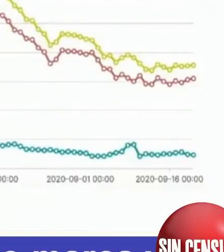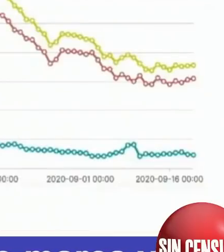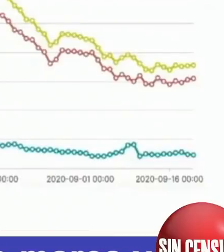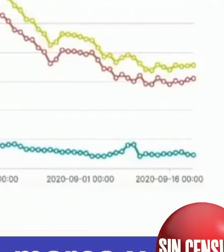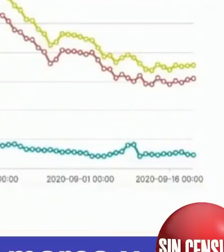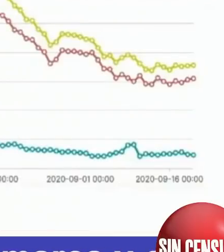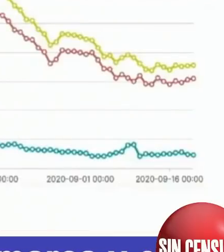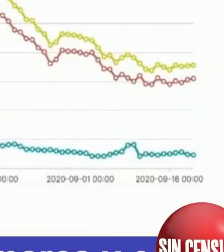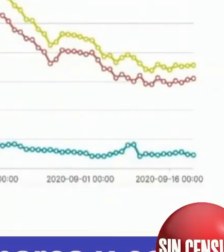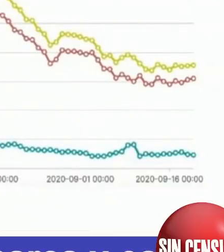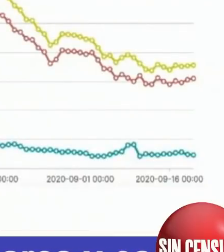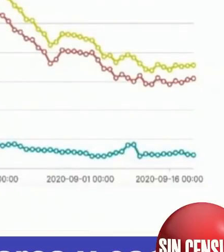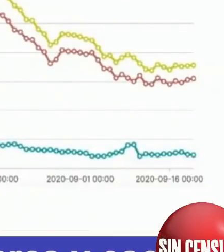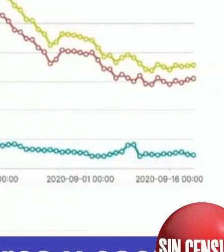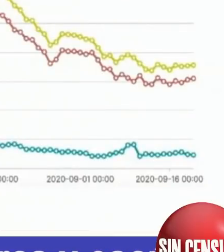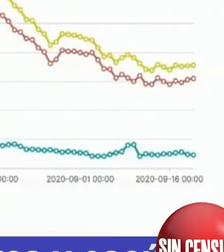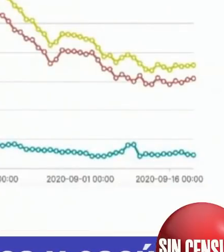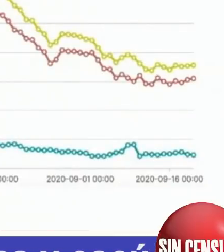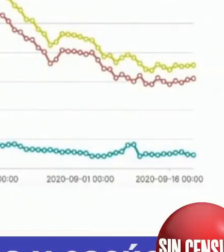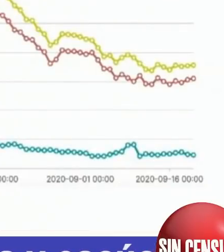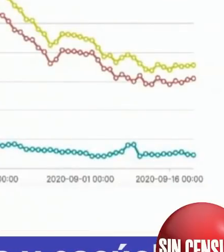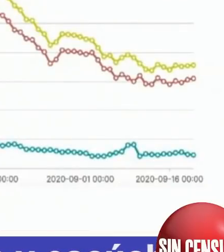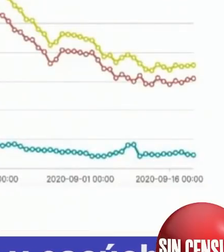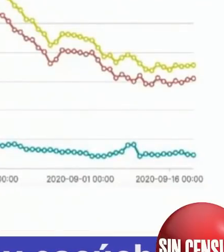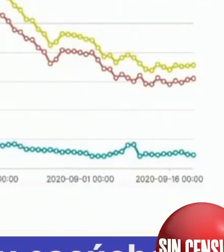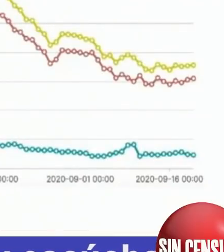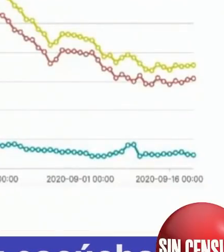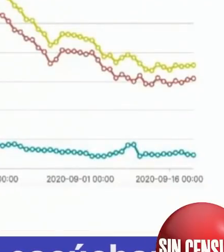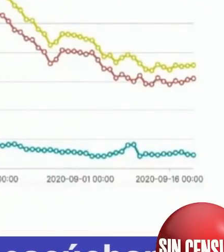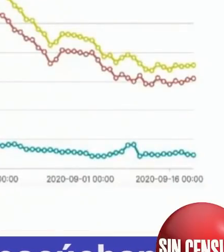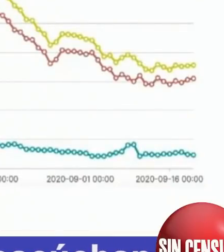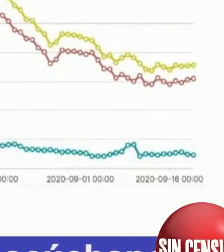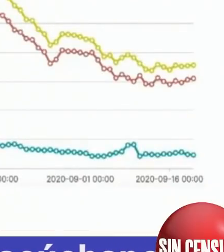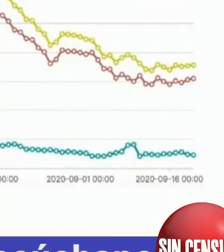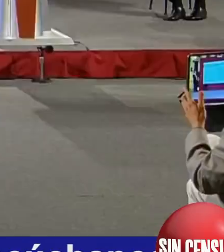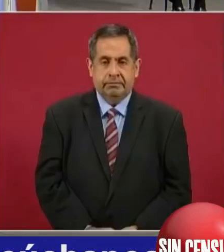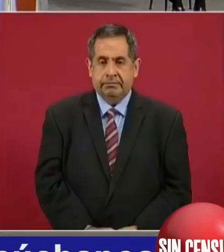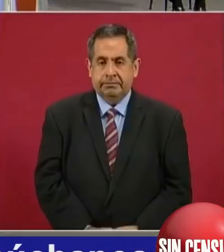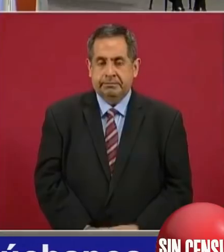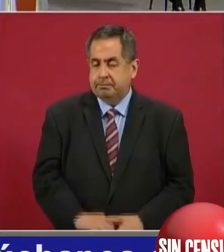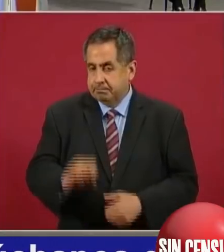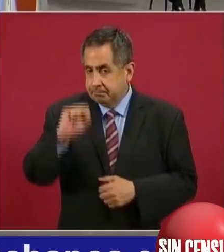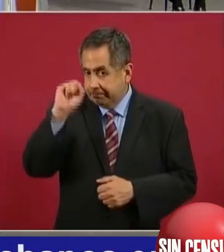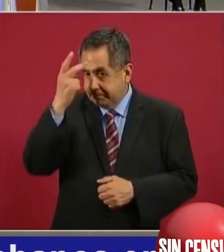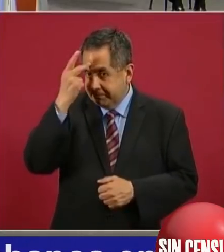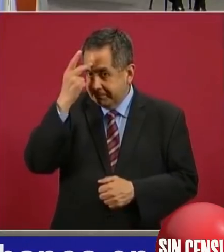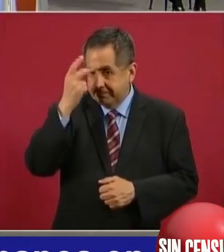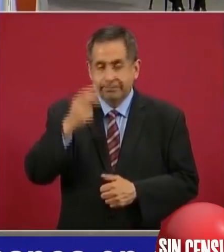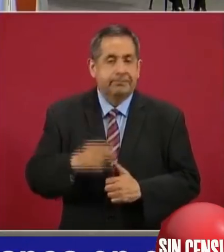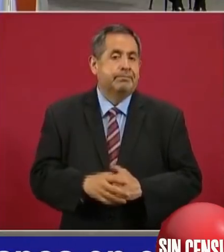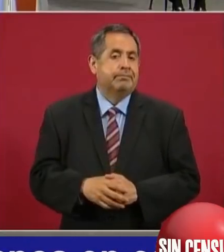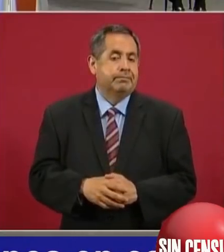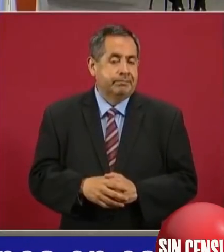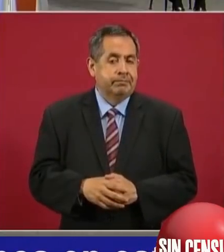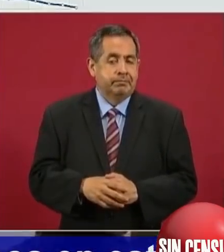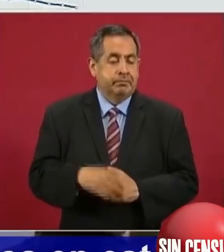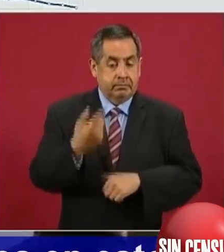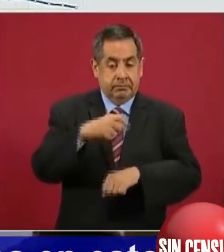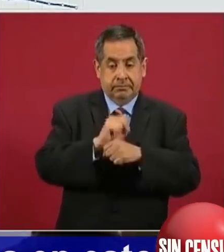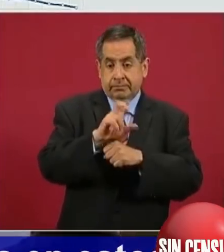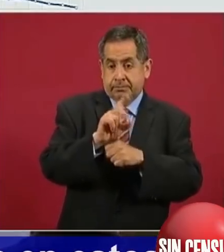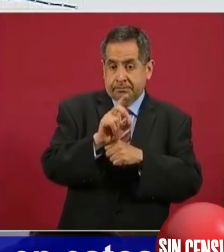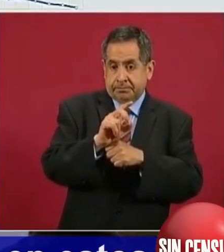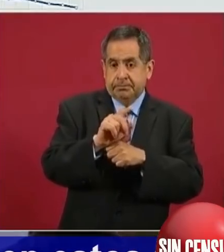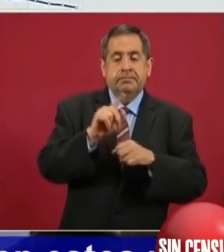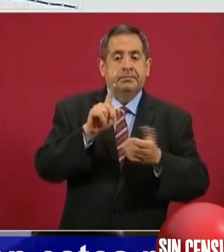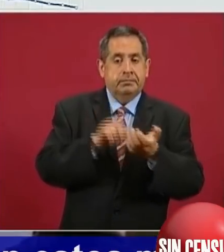agosto hasta el momento se va reduciendo. San Luis Potosí tuvo un cambio importante en la semana 30, en